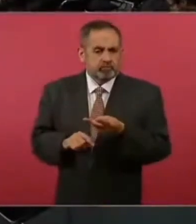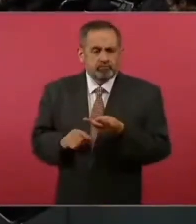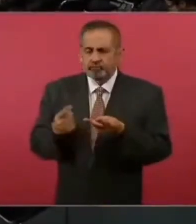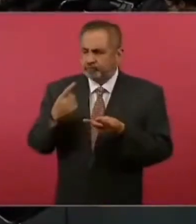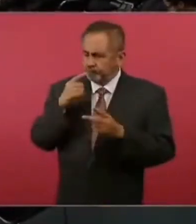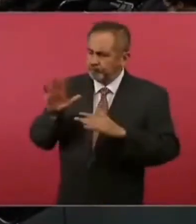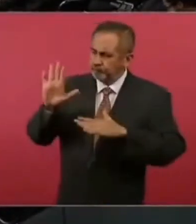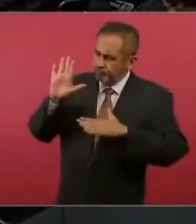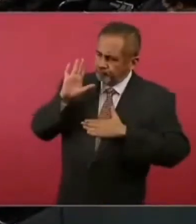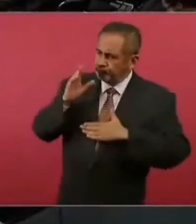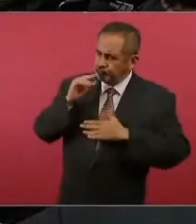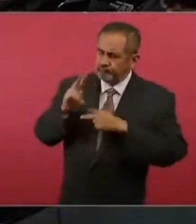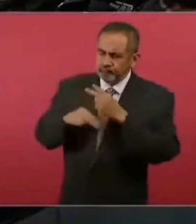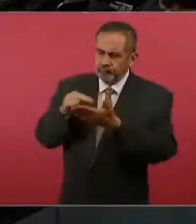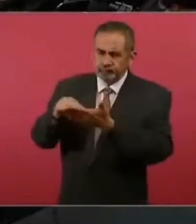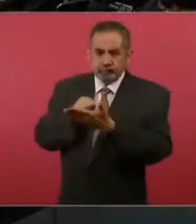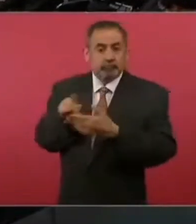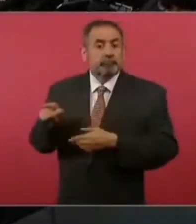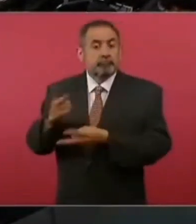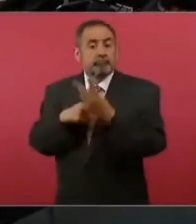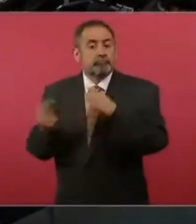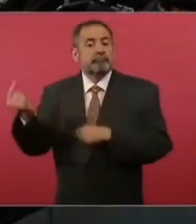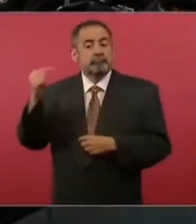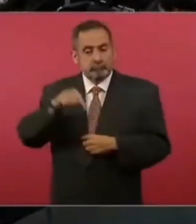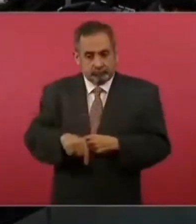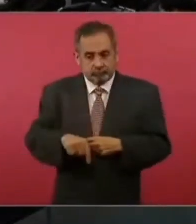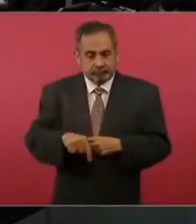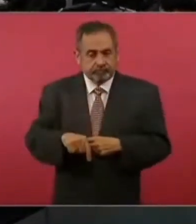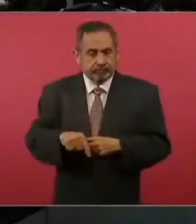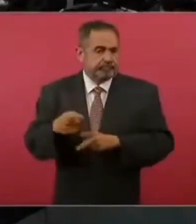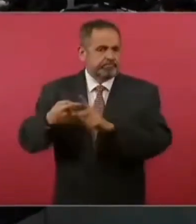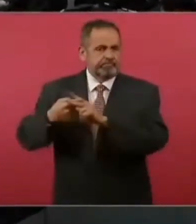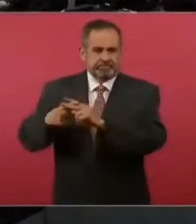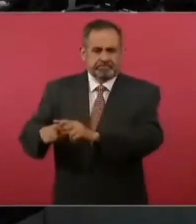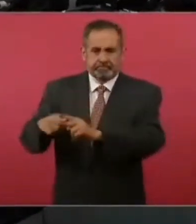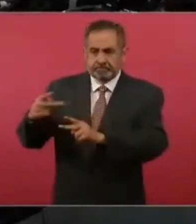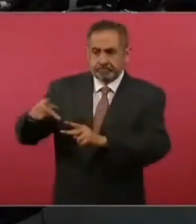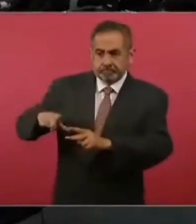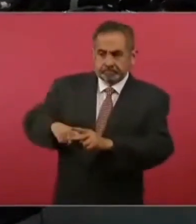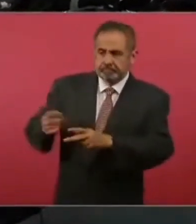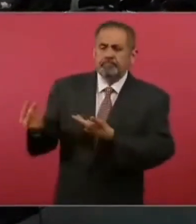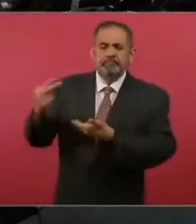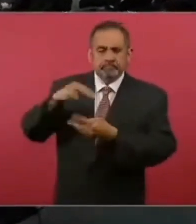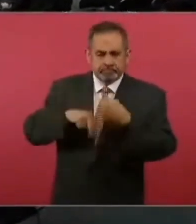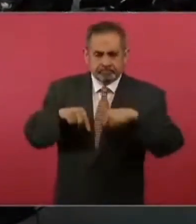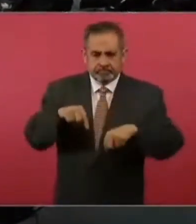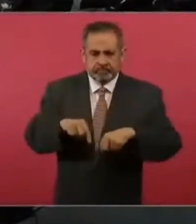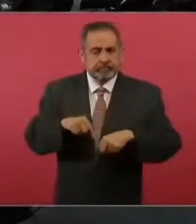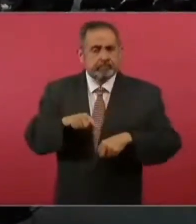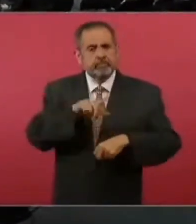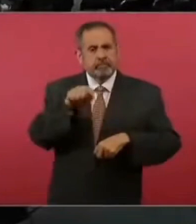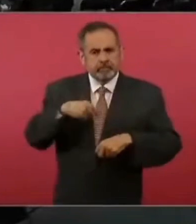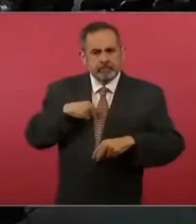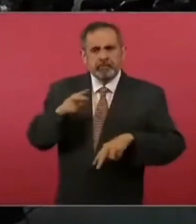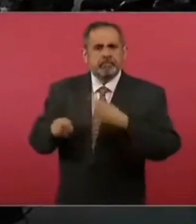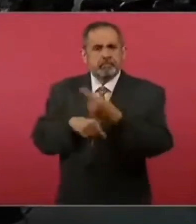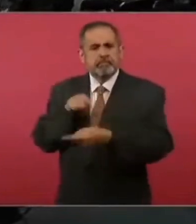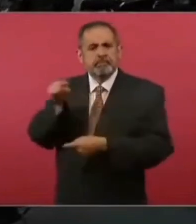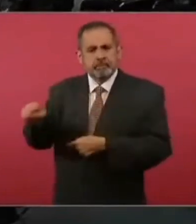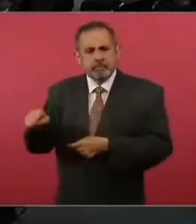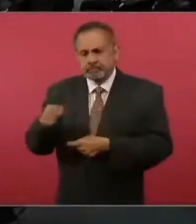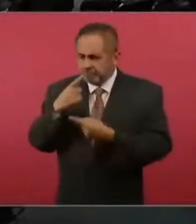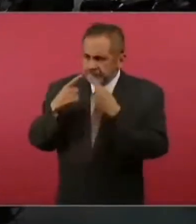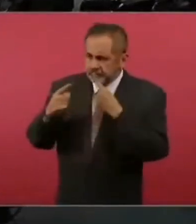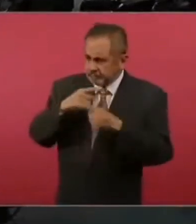hicimos compromisos, él estuvo aquí al inicio de su gobierno, luego fui yo